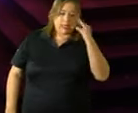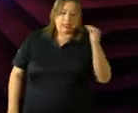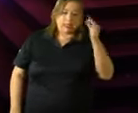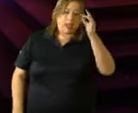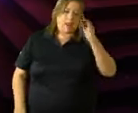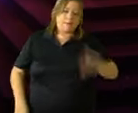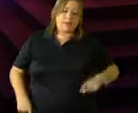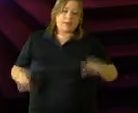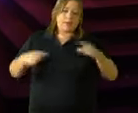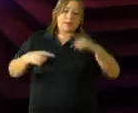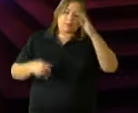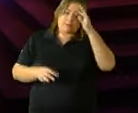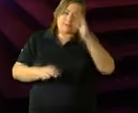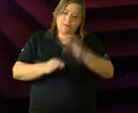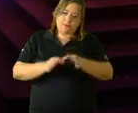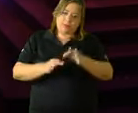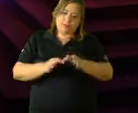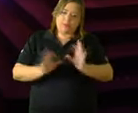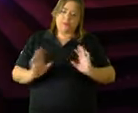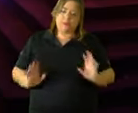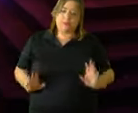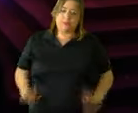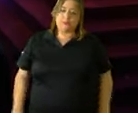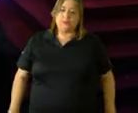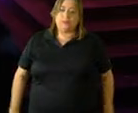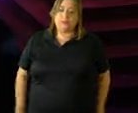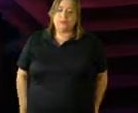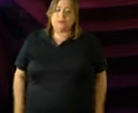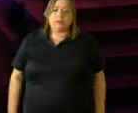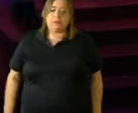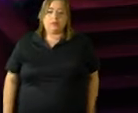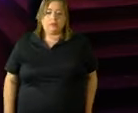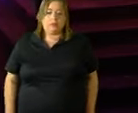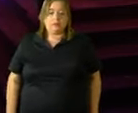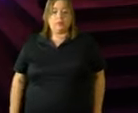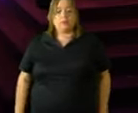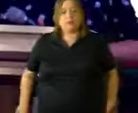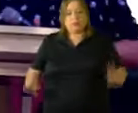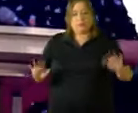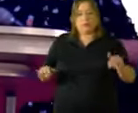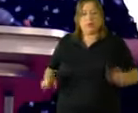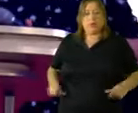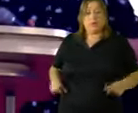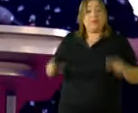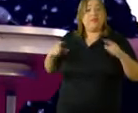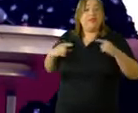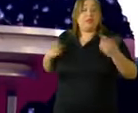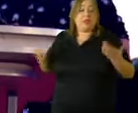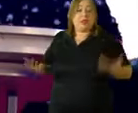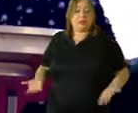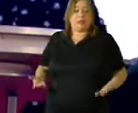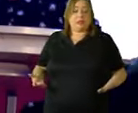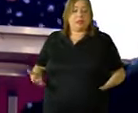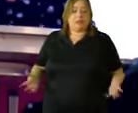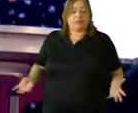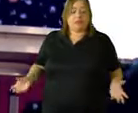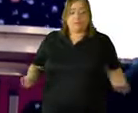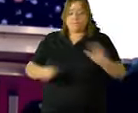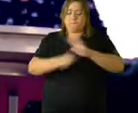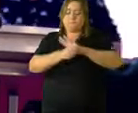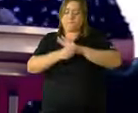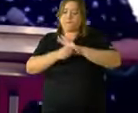le están creyendo a Dios. Siempre ustedes fueron de Dios, pero estaban, no estaban viviendo en la